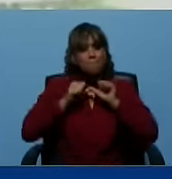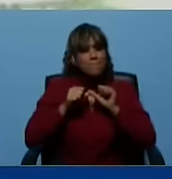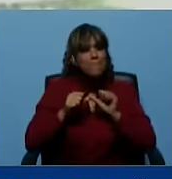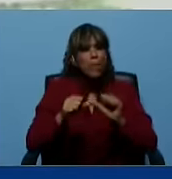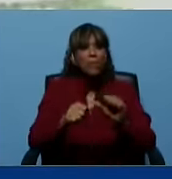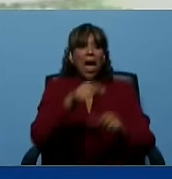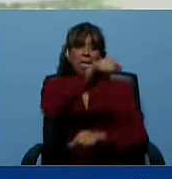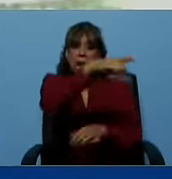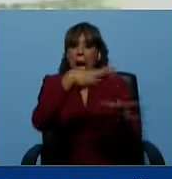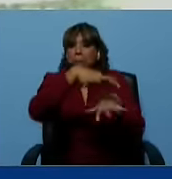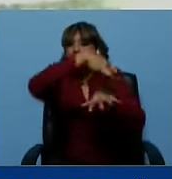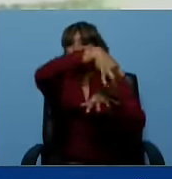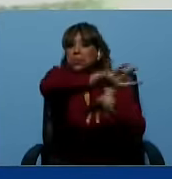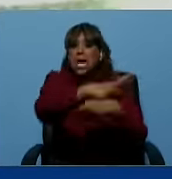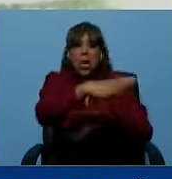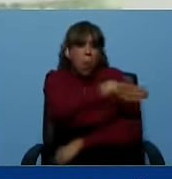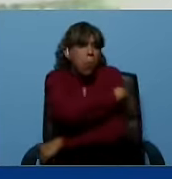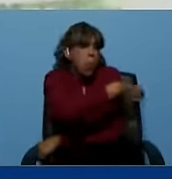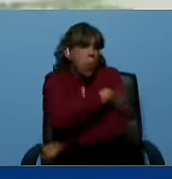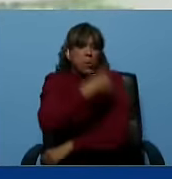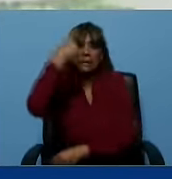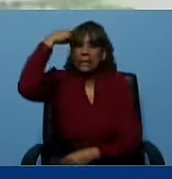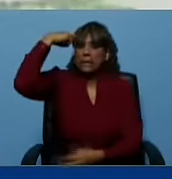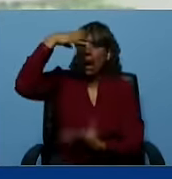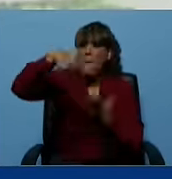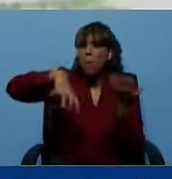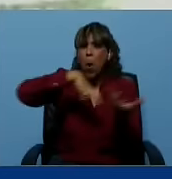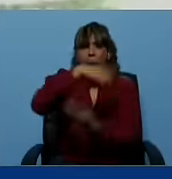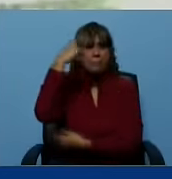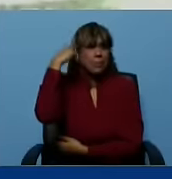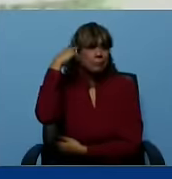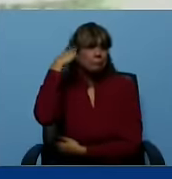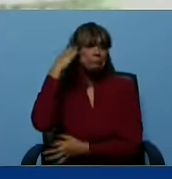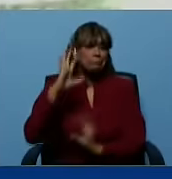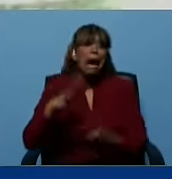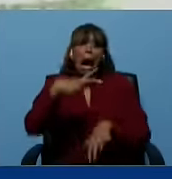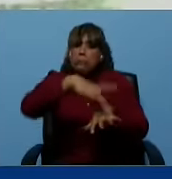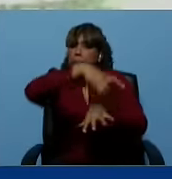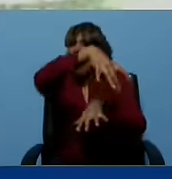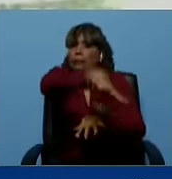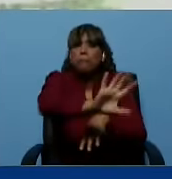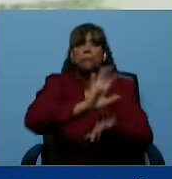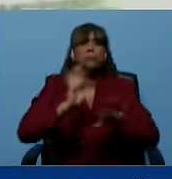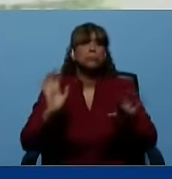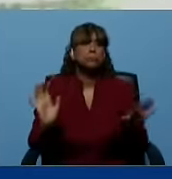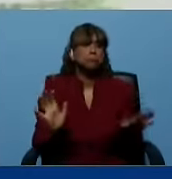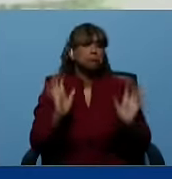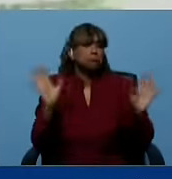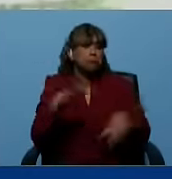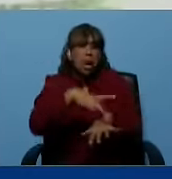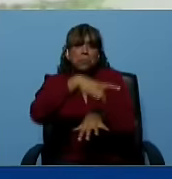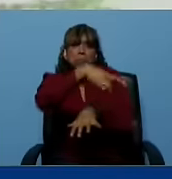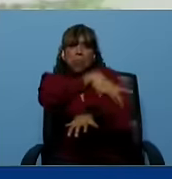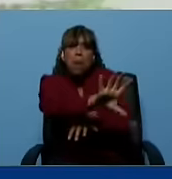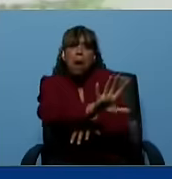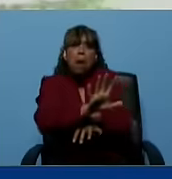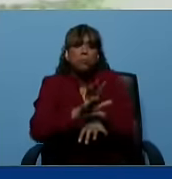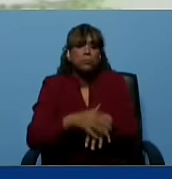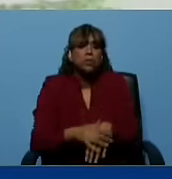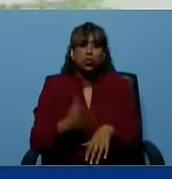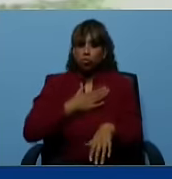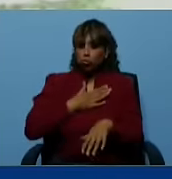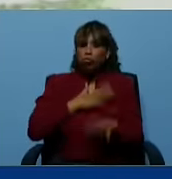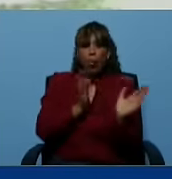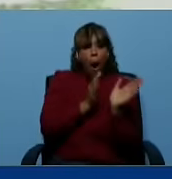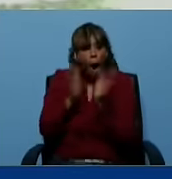Allá ellos, con sus guerras psicológicas, allá ellos, y acá nosotros los venezolanos y